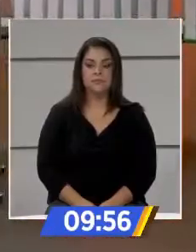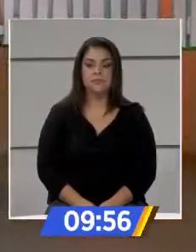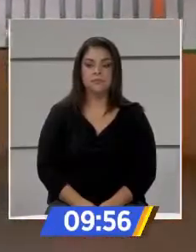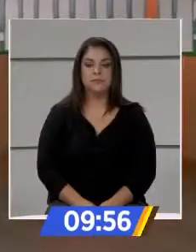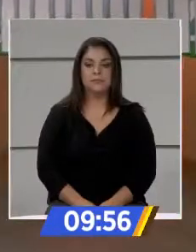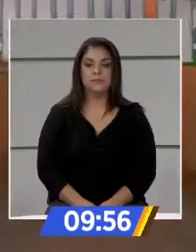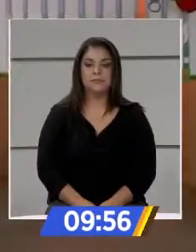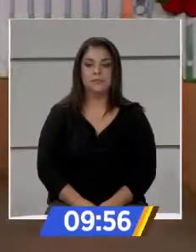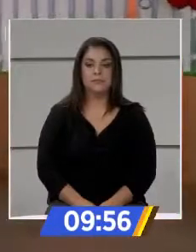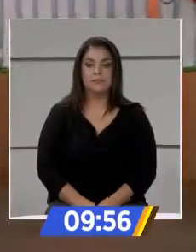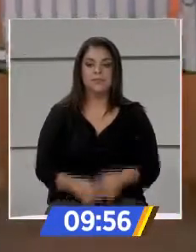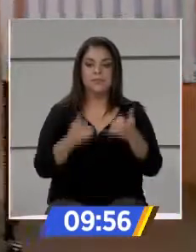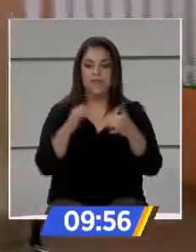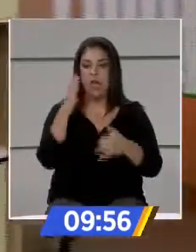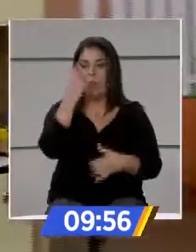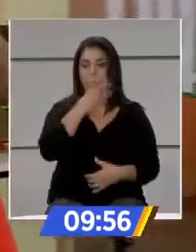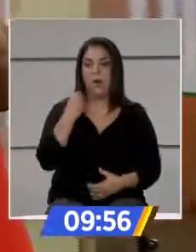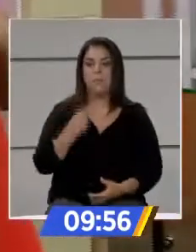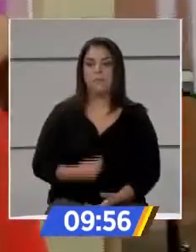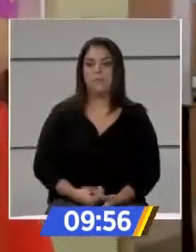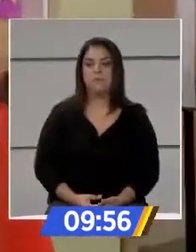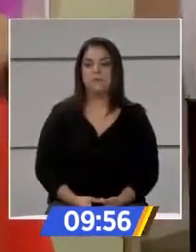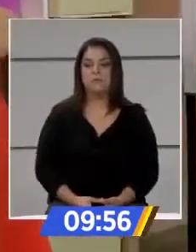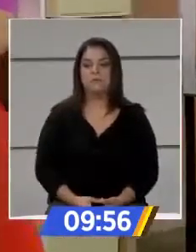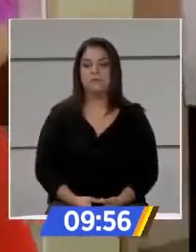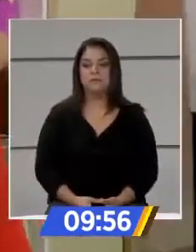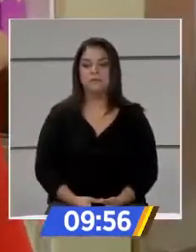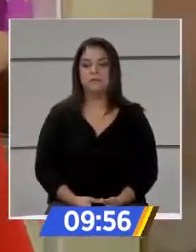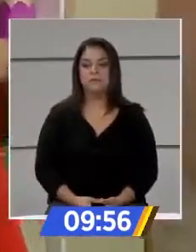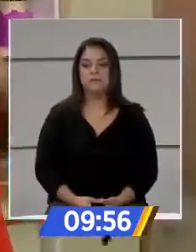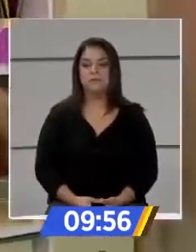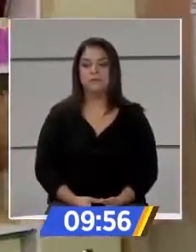Es que guapo. Y le hacemos una boca.